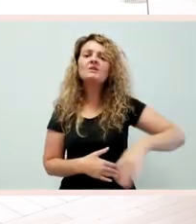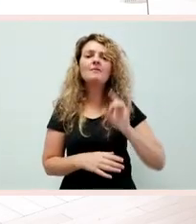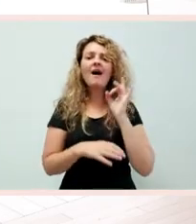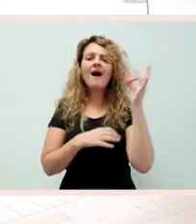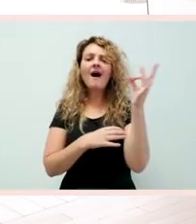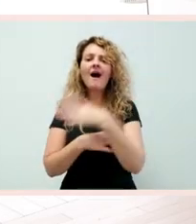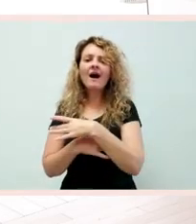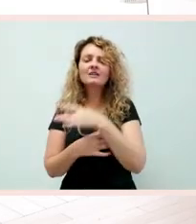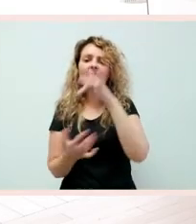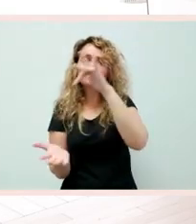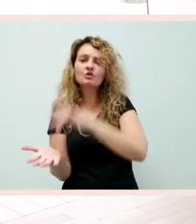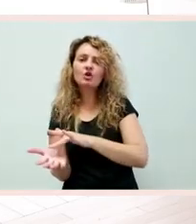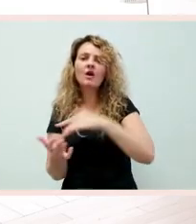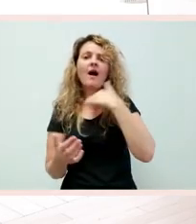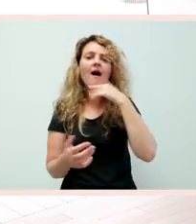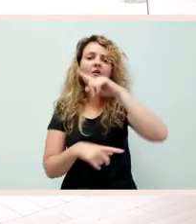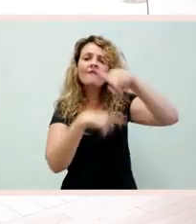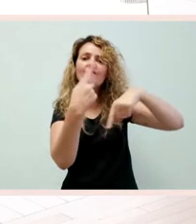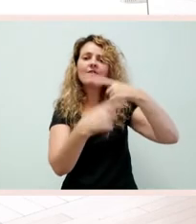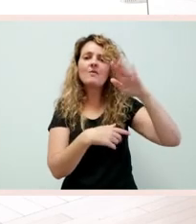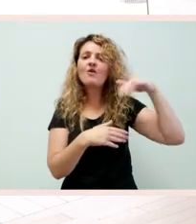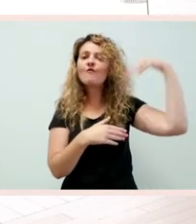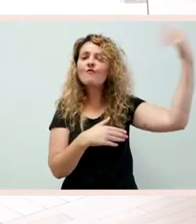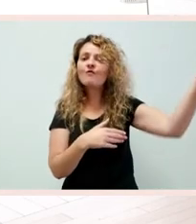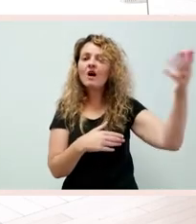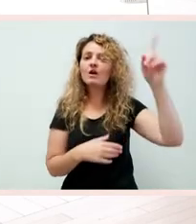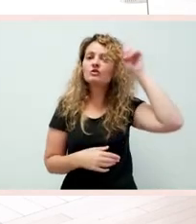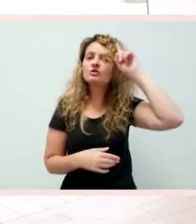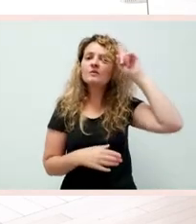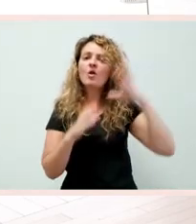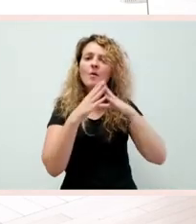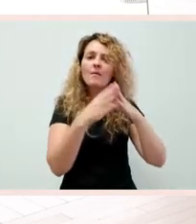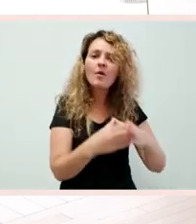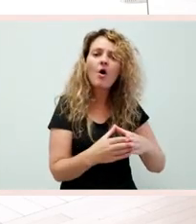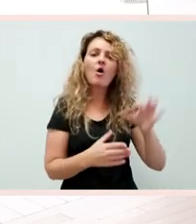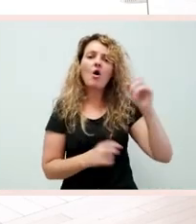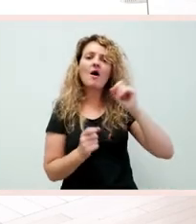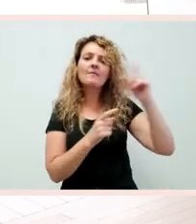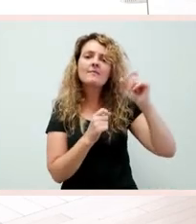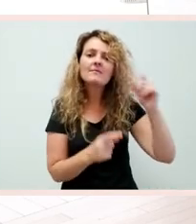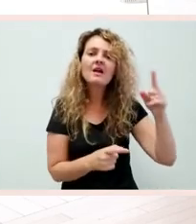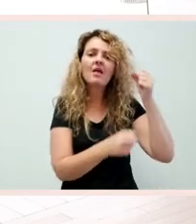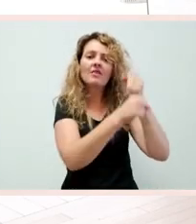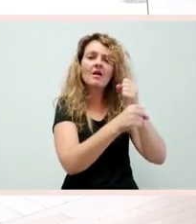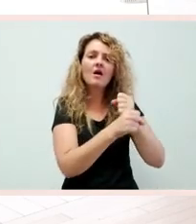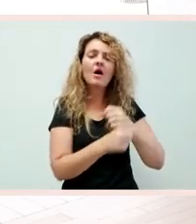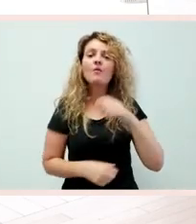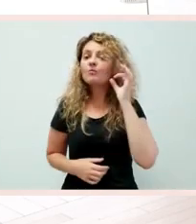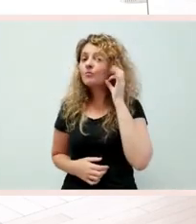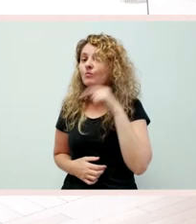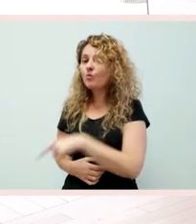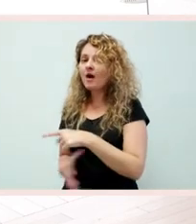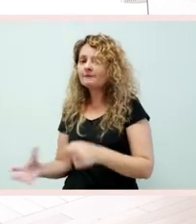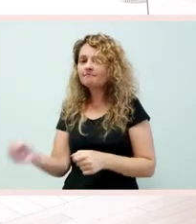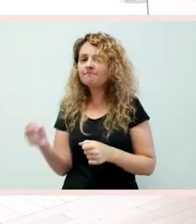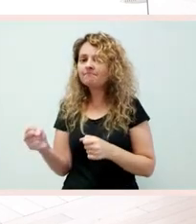mandou este familiar que está fora. Non sabemos se dende o mar, se dende a migración, pero sí que ela apreta con desesperación pedíndolle